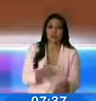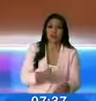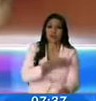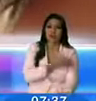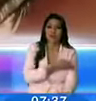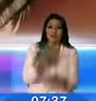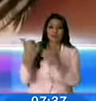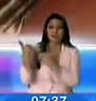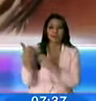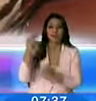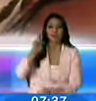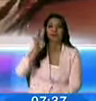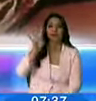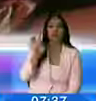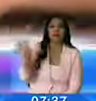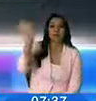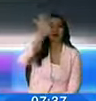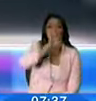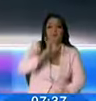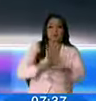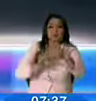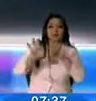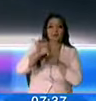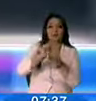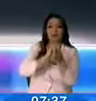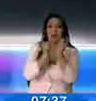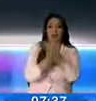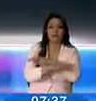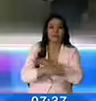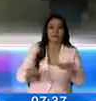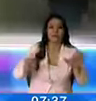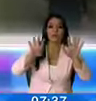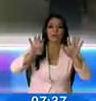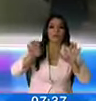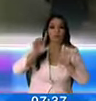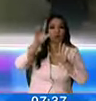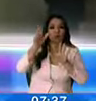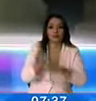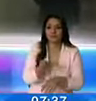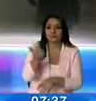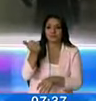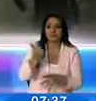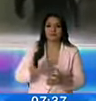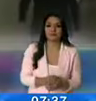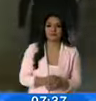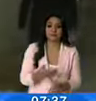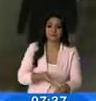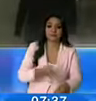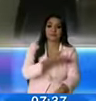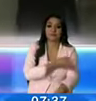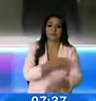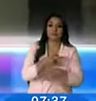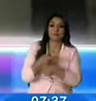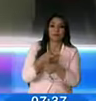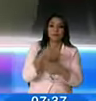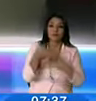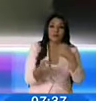estos cargos en 24 provincias y que fueron cesados el 9 de julio. Me parece que el anterior Consejo de la Judicatura sí